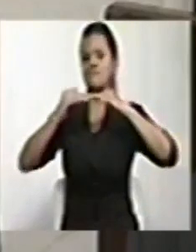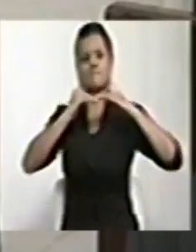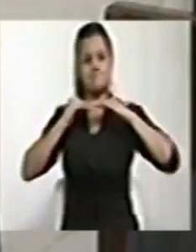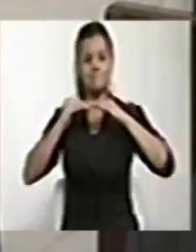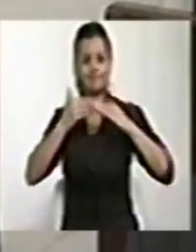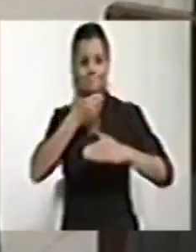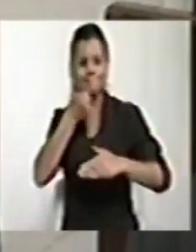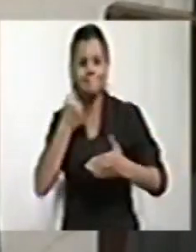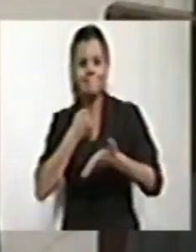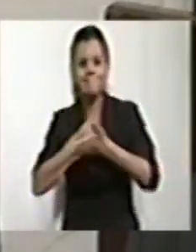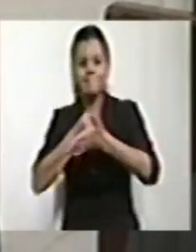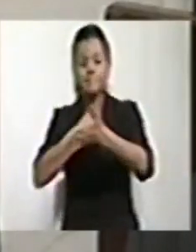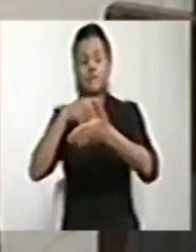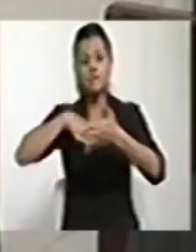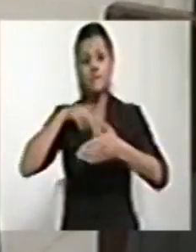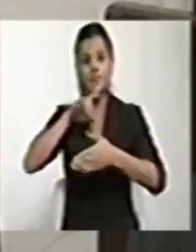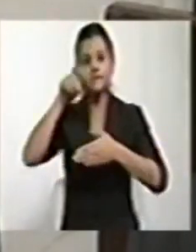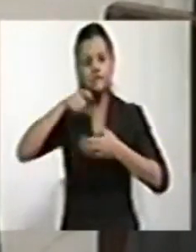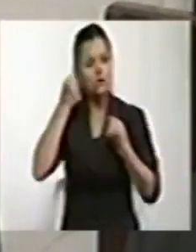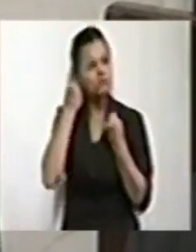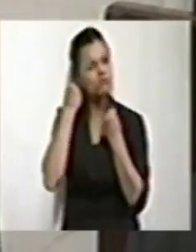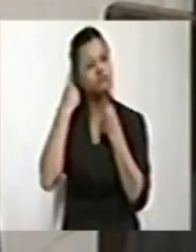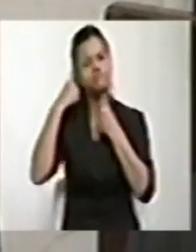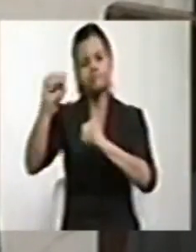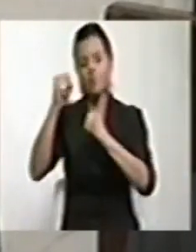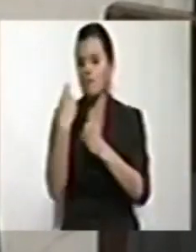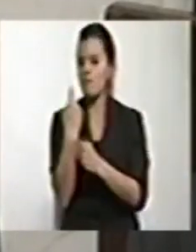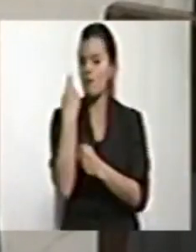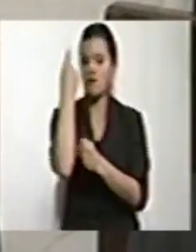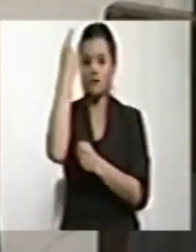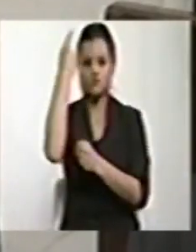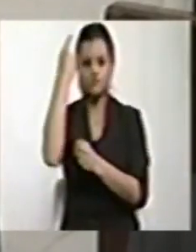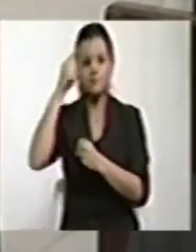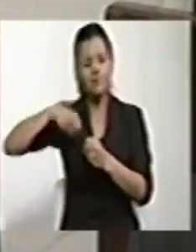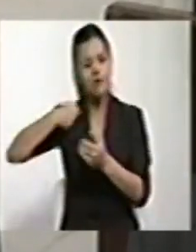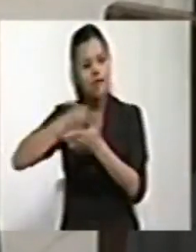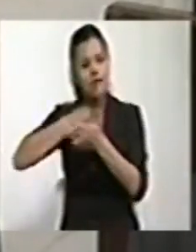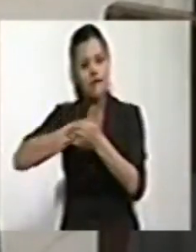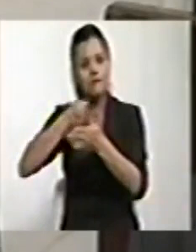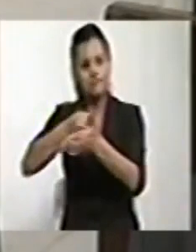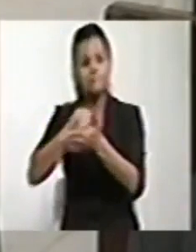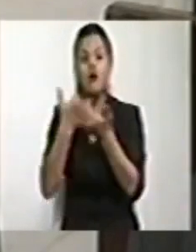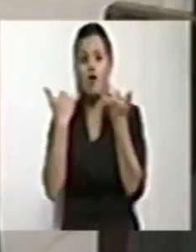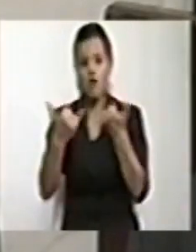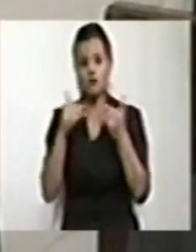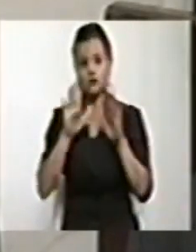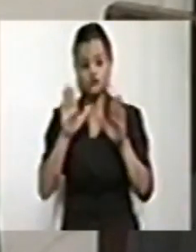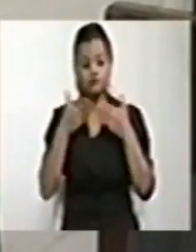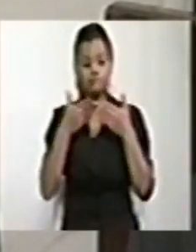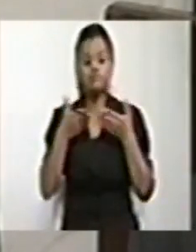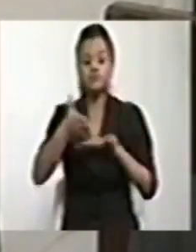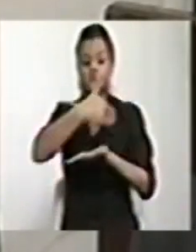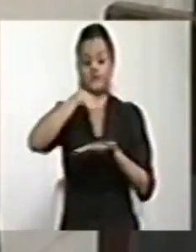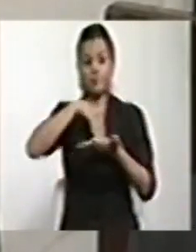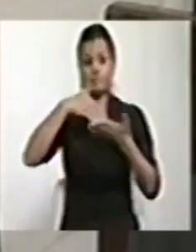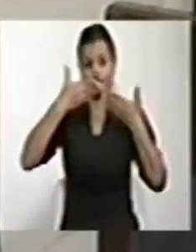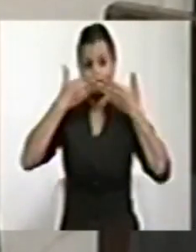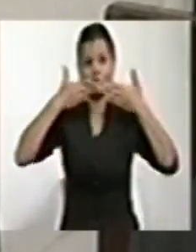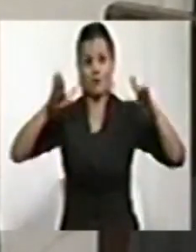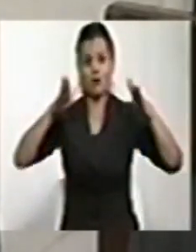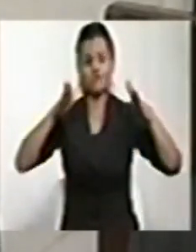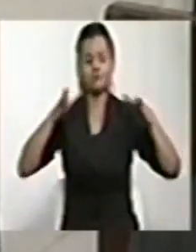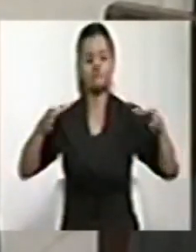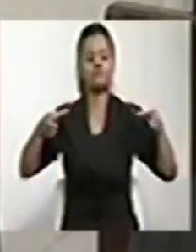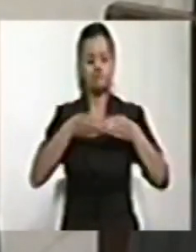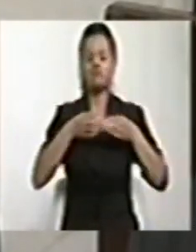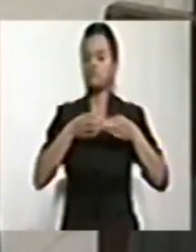una revolución política que encarna hoy, inequívocamente, el Centro Democrático. Tengo la certeza que cualquiera